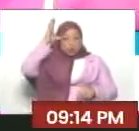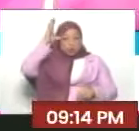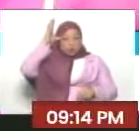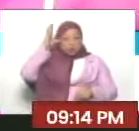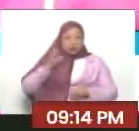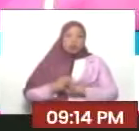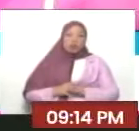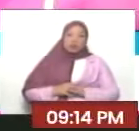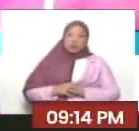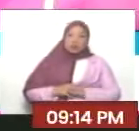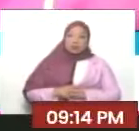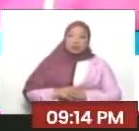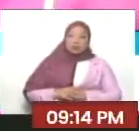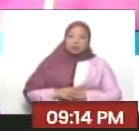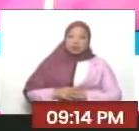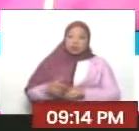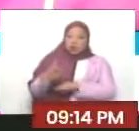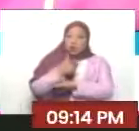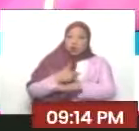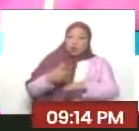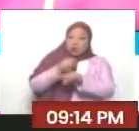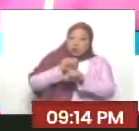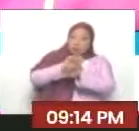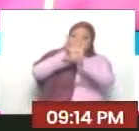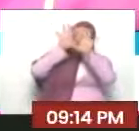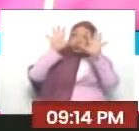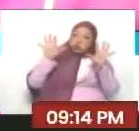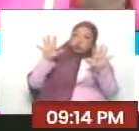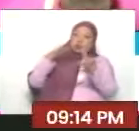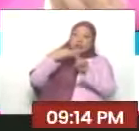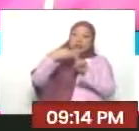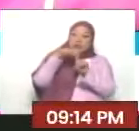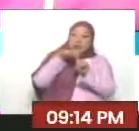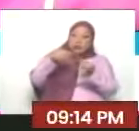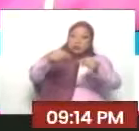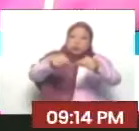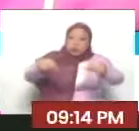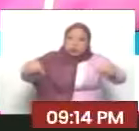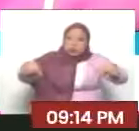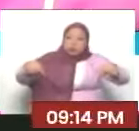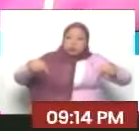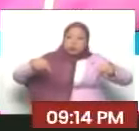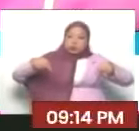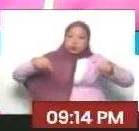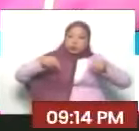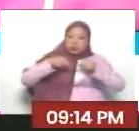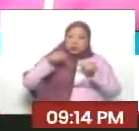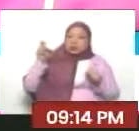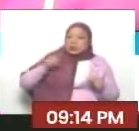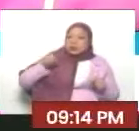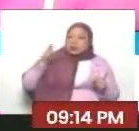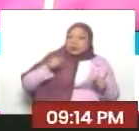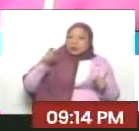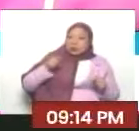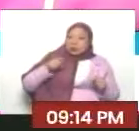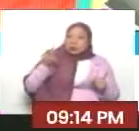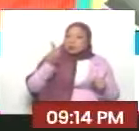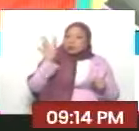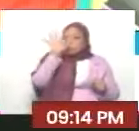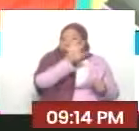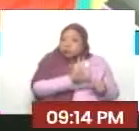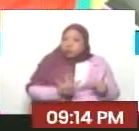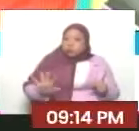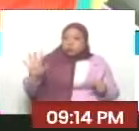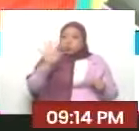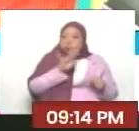tejido. Pero el gobernador tiene muy claro la realidad territorial, la necesidad en el territorio. Hay un mapa